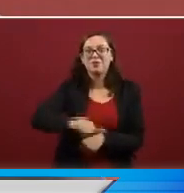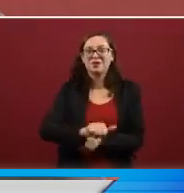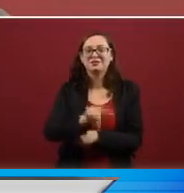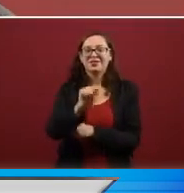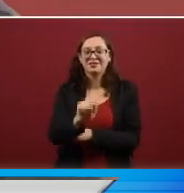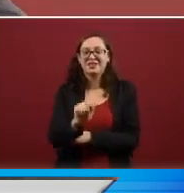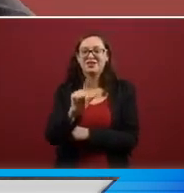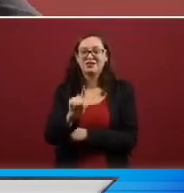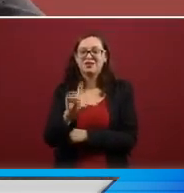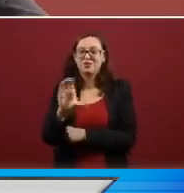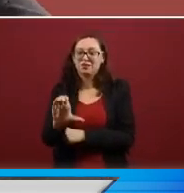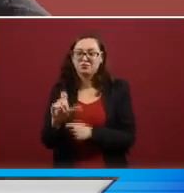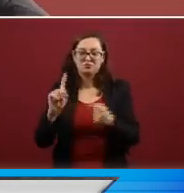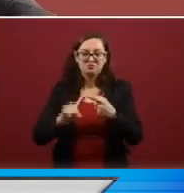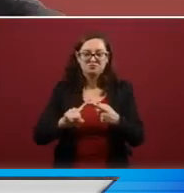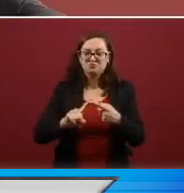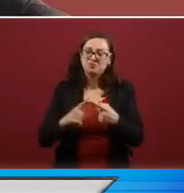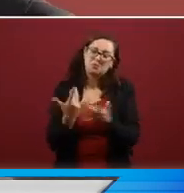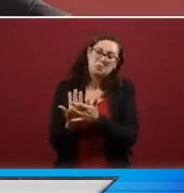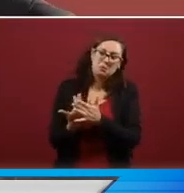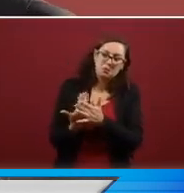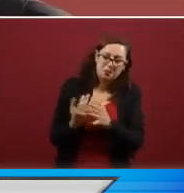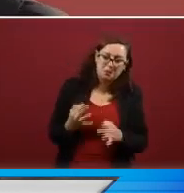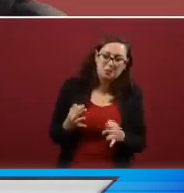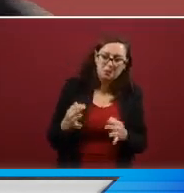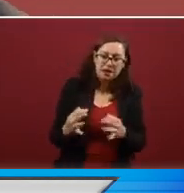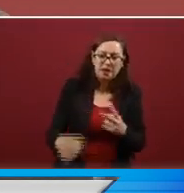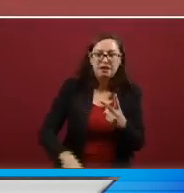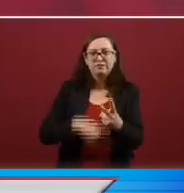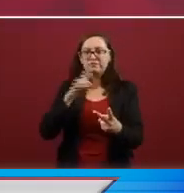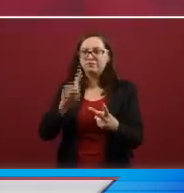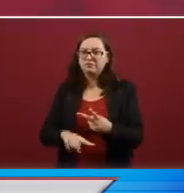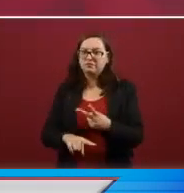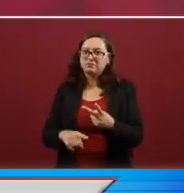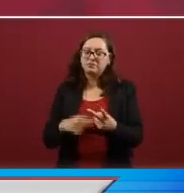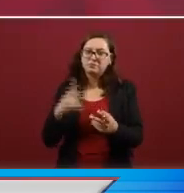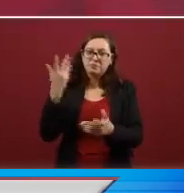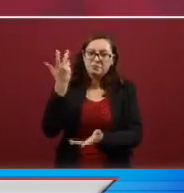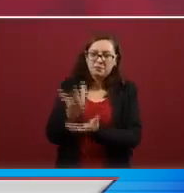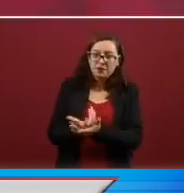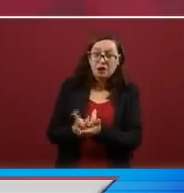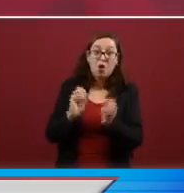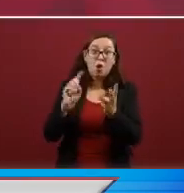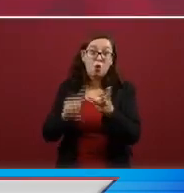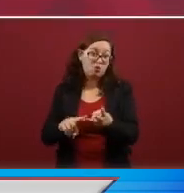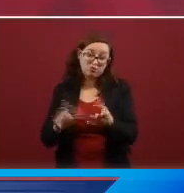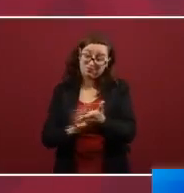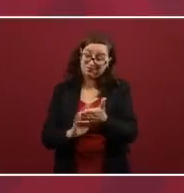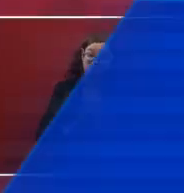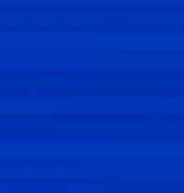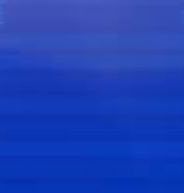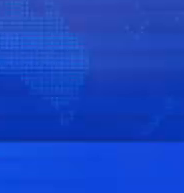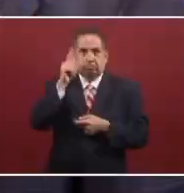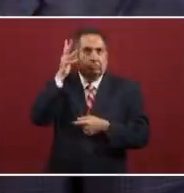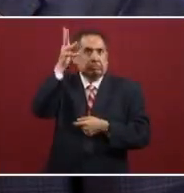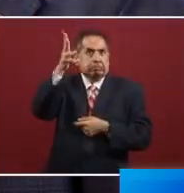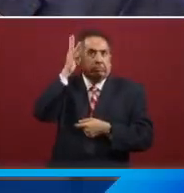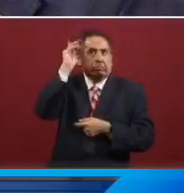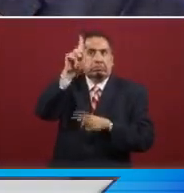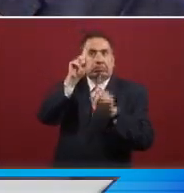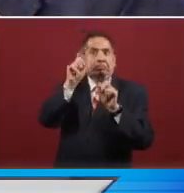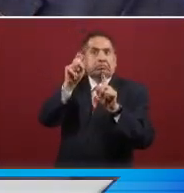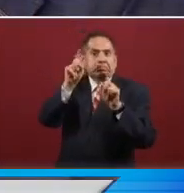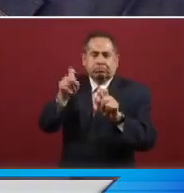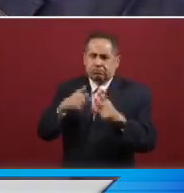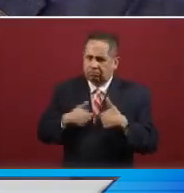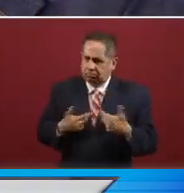de las fuertes presiones, lograron que se mantuviera el diálogo. El presidente tuvo que rehacer su discurso que presentó en Tijuana.